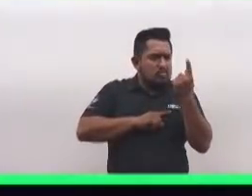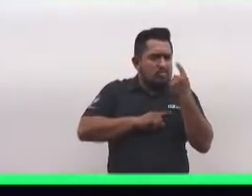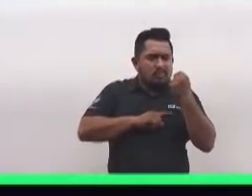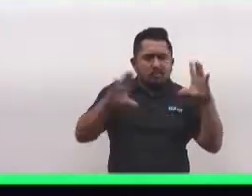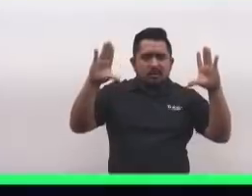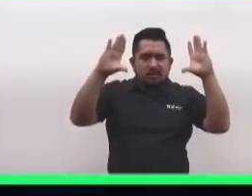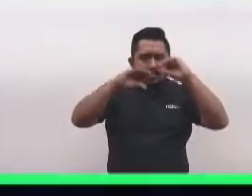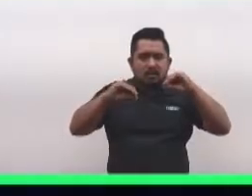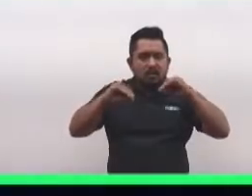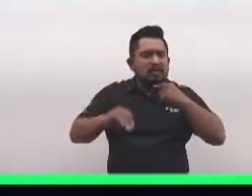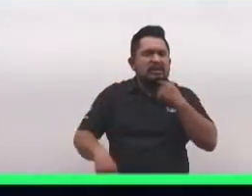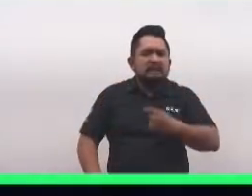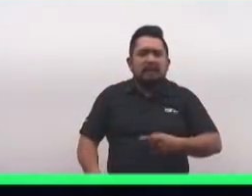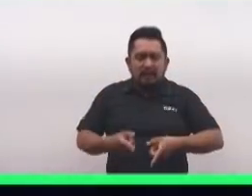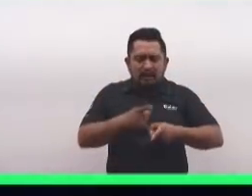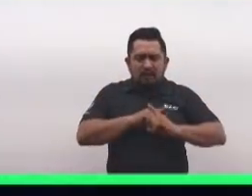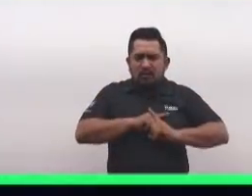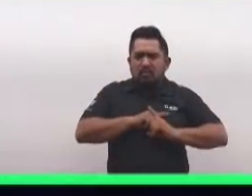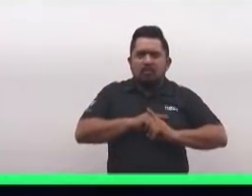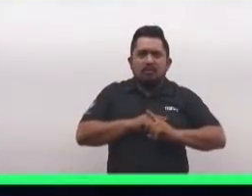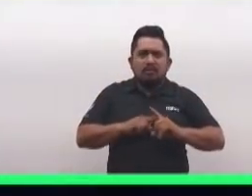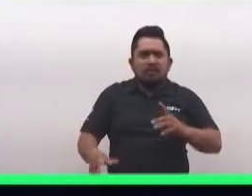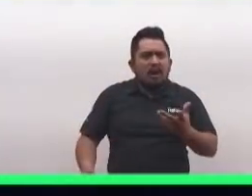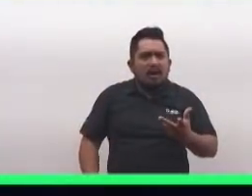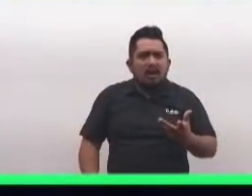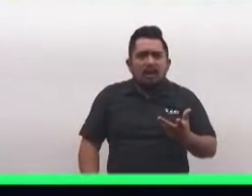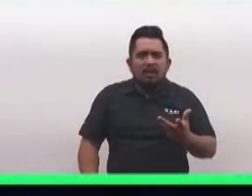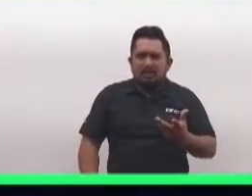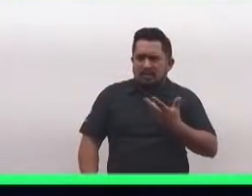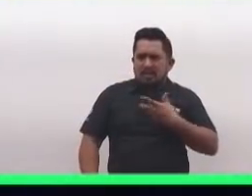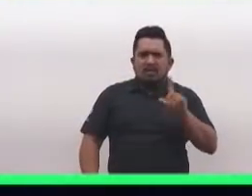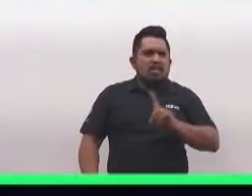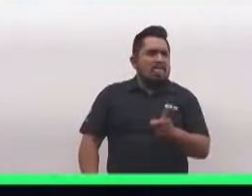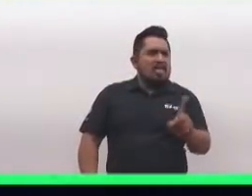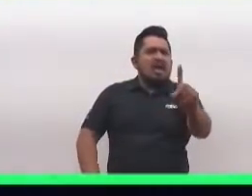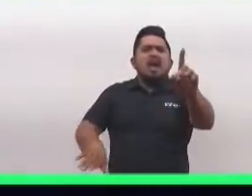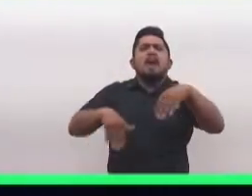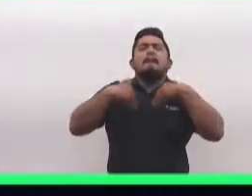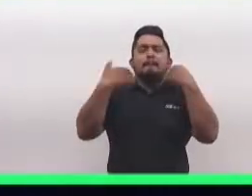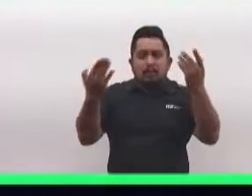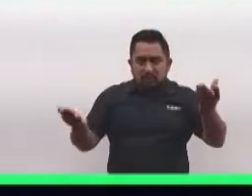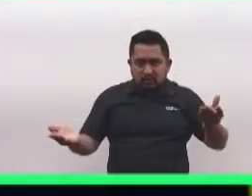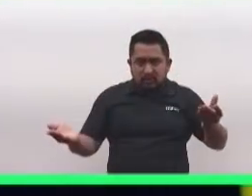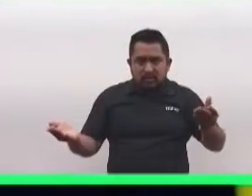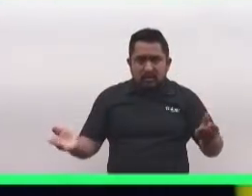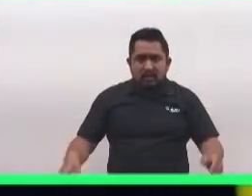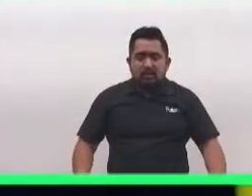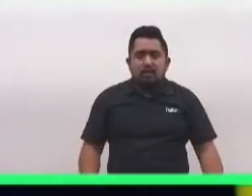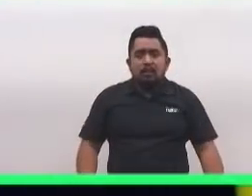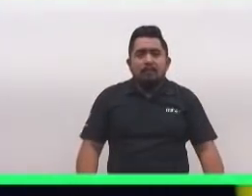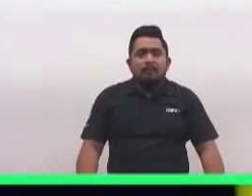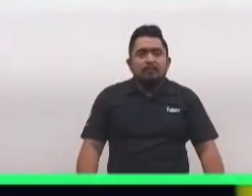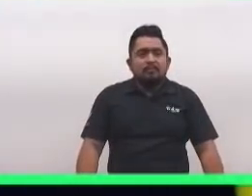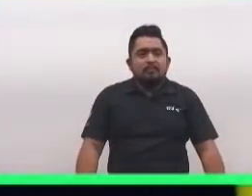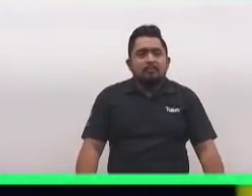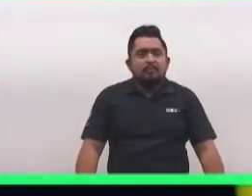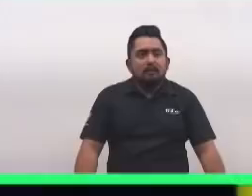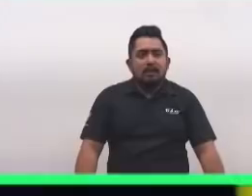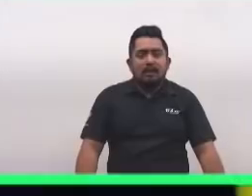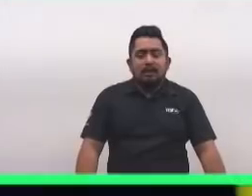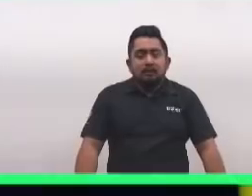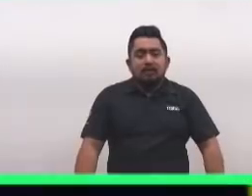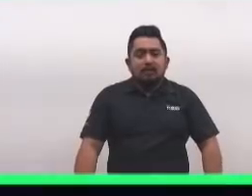de las once de la noche es que como que tiene un fuego en el área y en el cerebro y